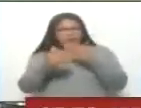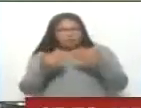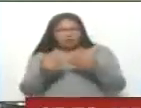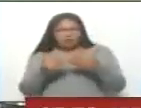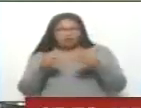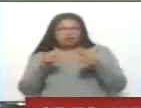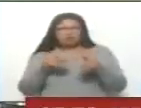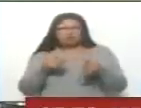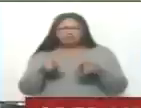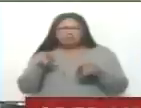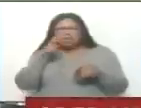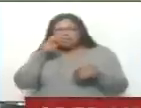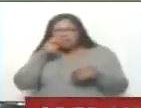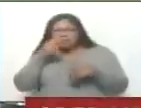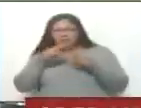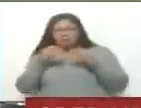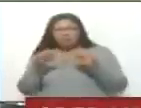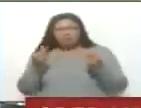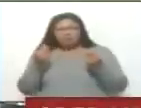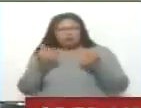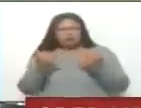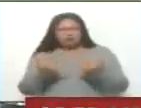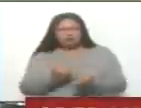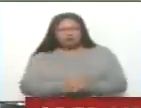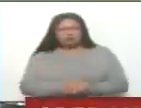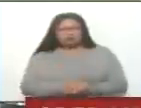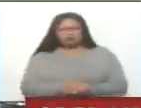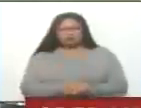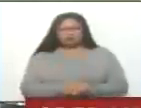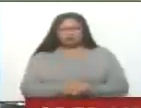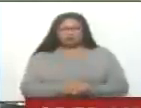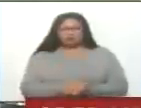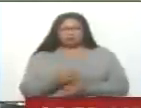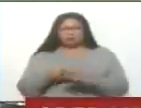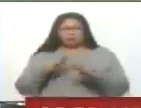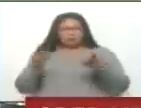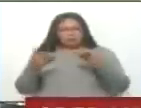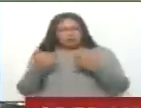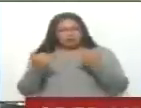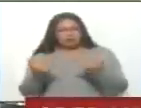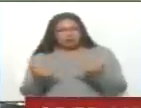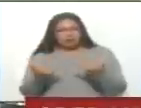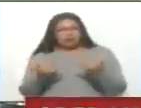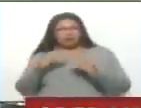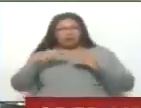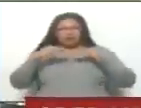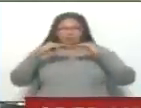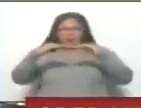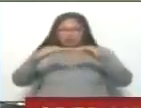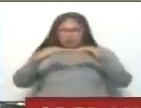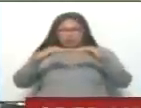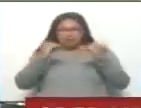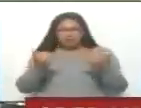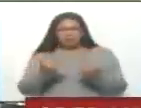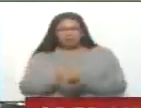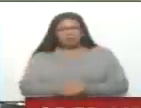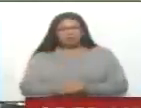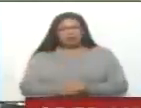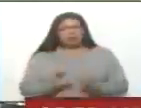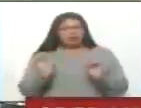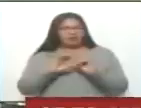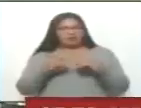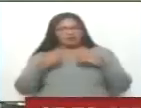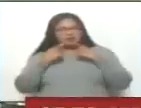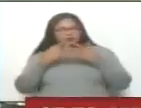hacerle seguimiento al tema de los precios, porque eso traería como consecuencia la estabilidad. A nadie le sirve que